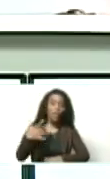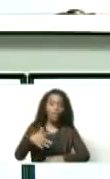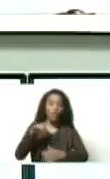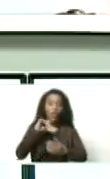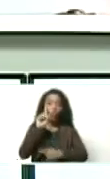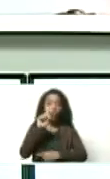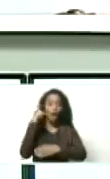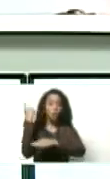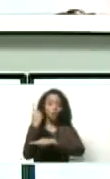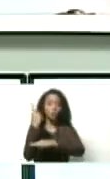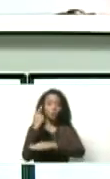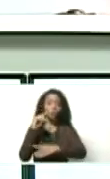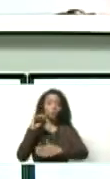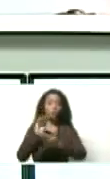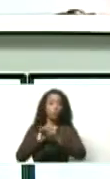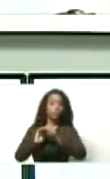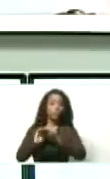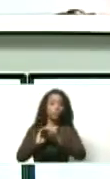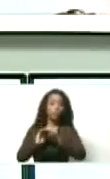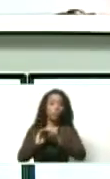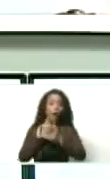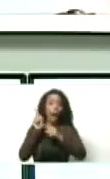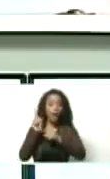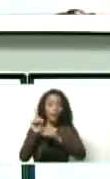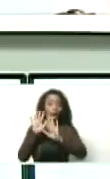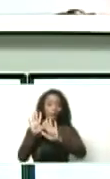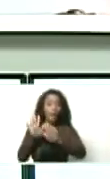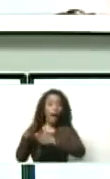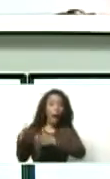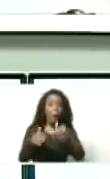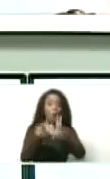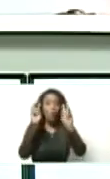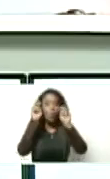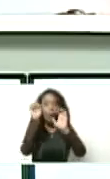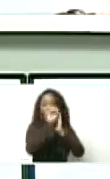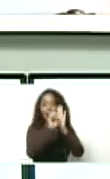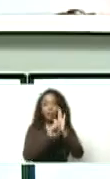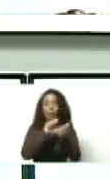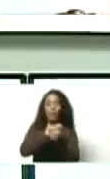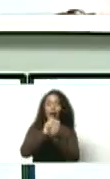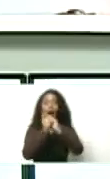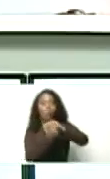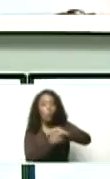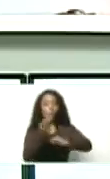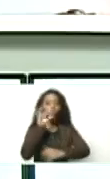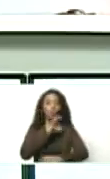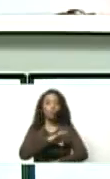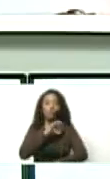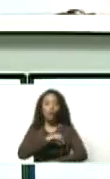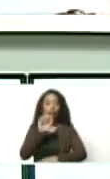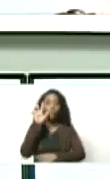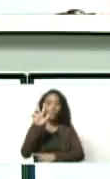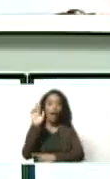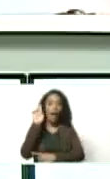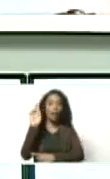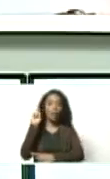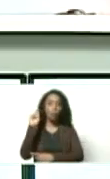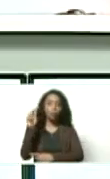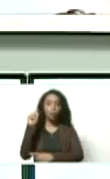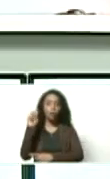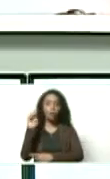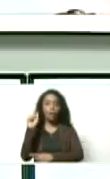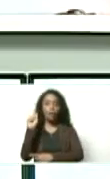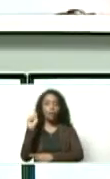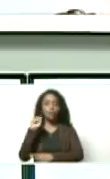una solución. Ese es el rumbo de la nueva etapa de transición al socialismo. 3R.det.